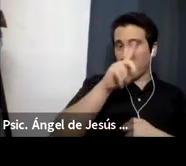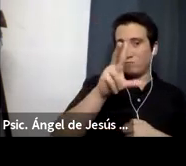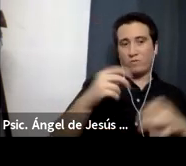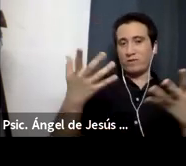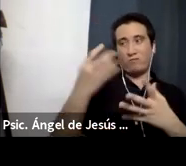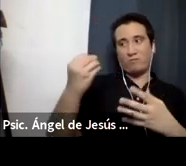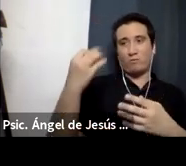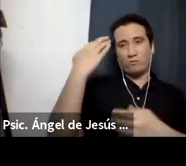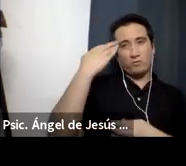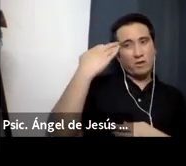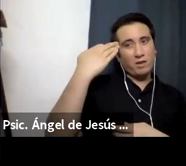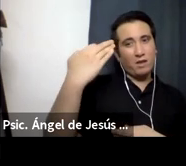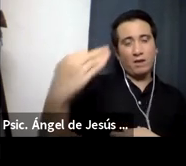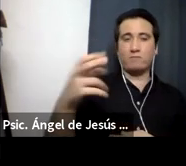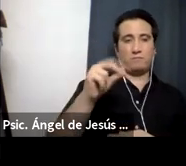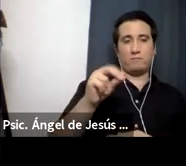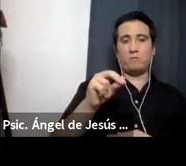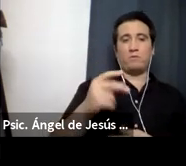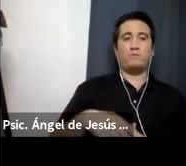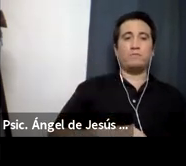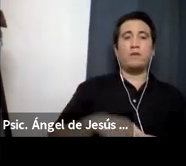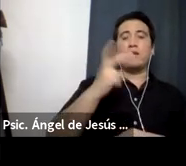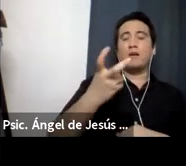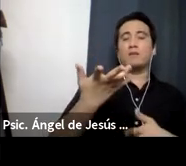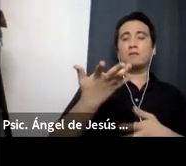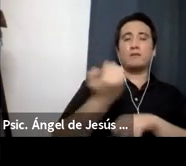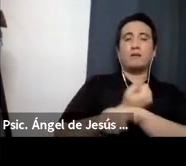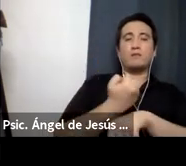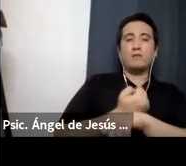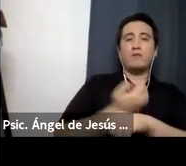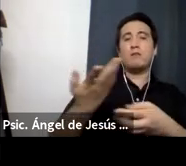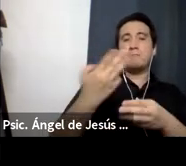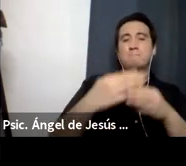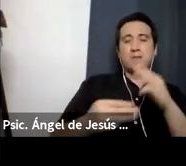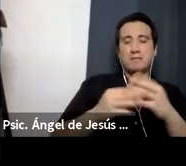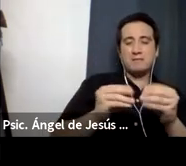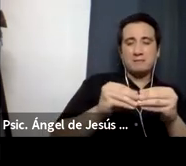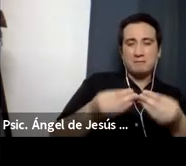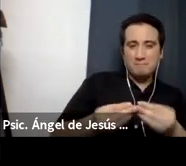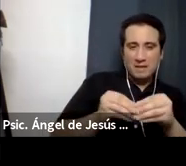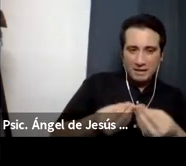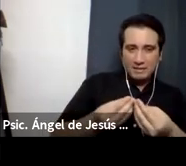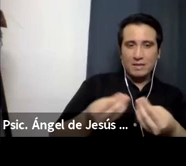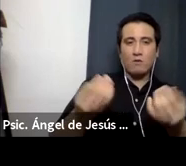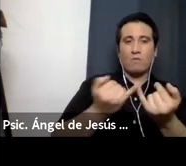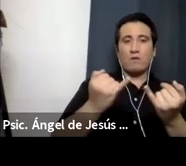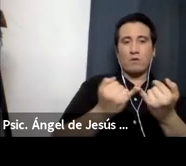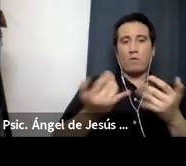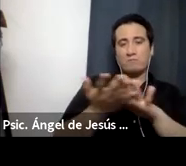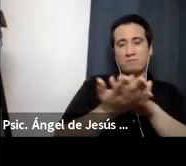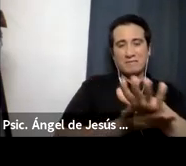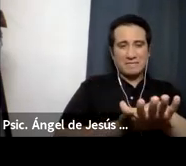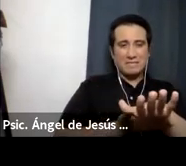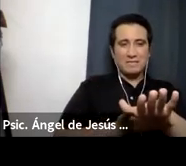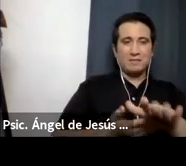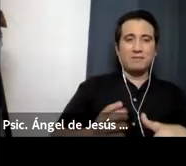tiempos prolongados. Es ese calzado de material sintético, ¿no? De plástico, por ejemplo, con suelas muy planas o los